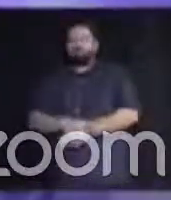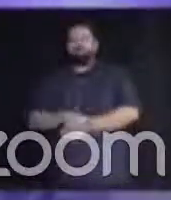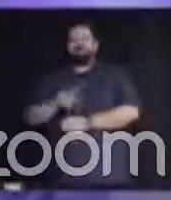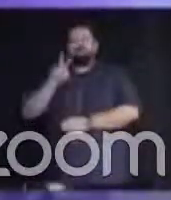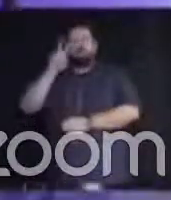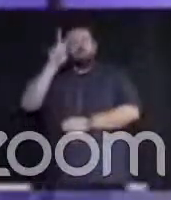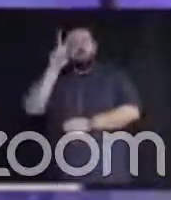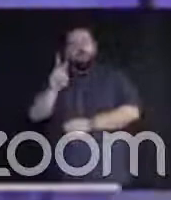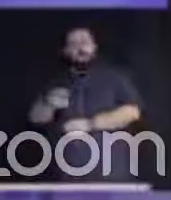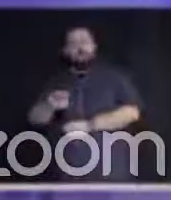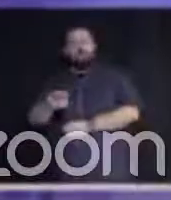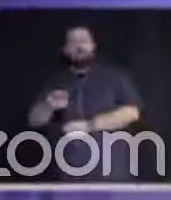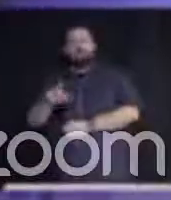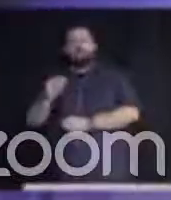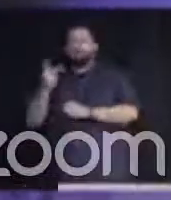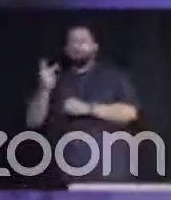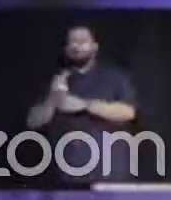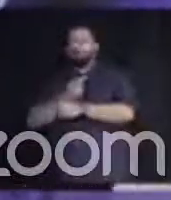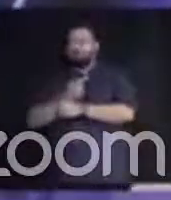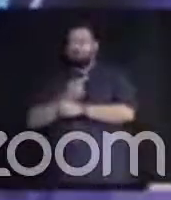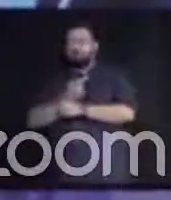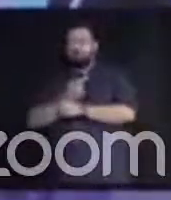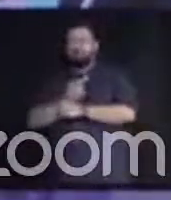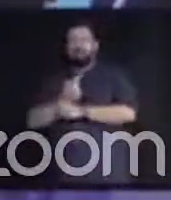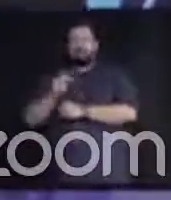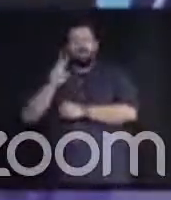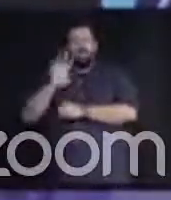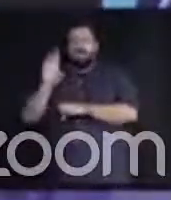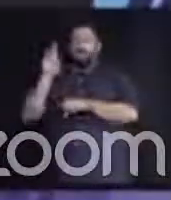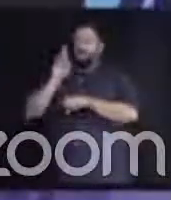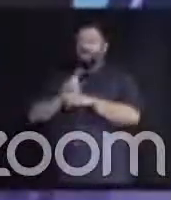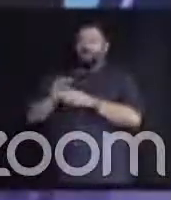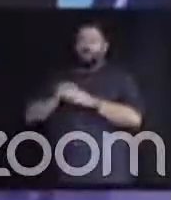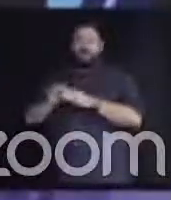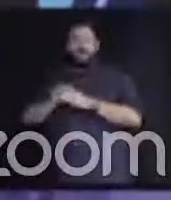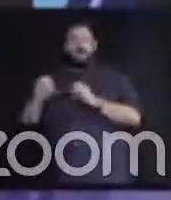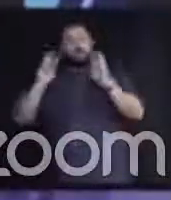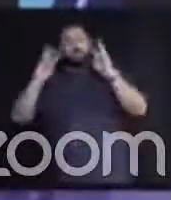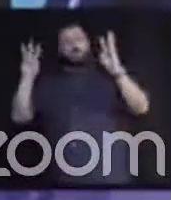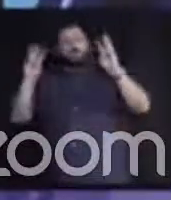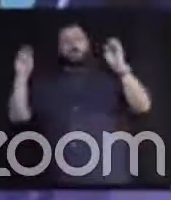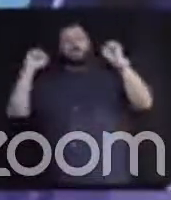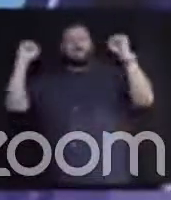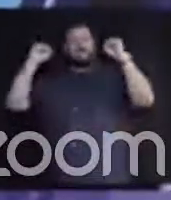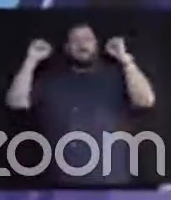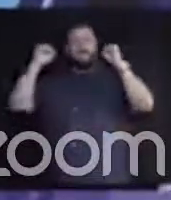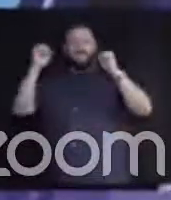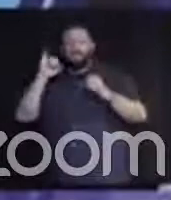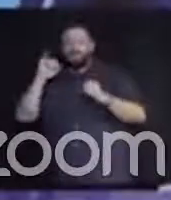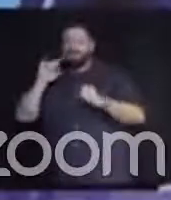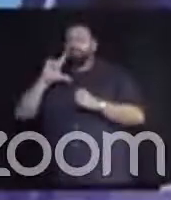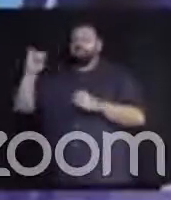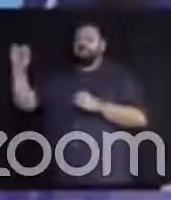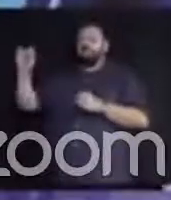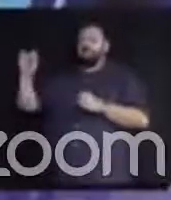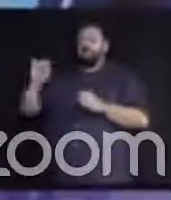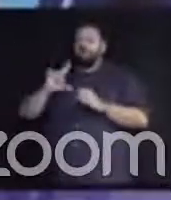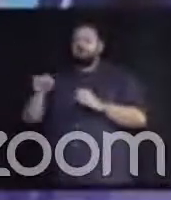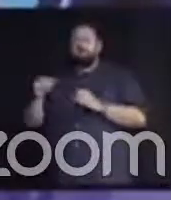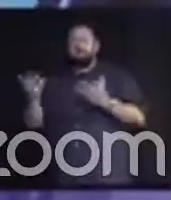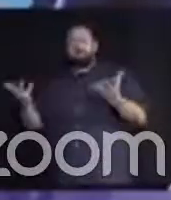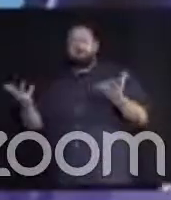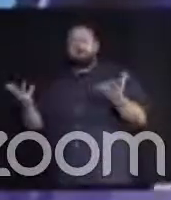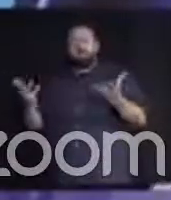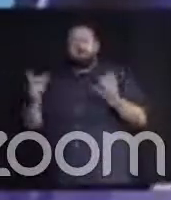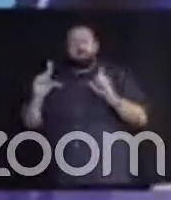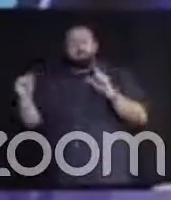Es que de veras les pasa. Dicen día morado, sí, luego se van, se regresan y se les va el